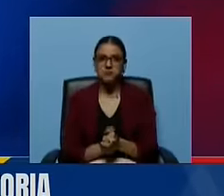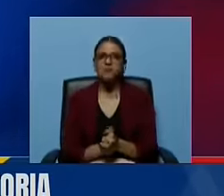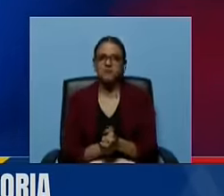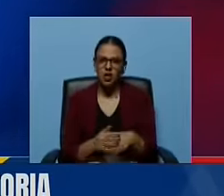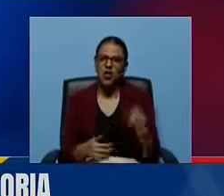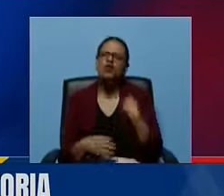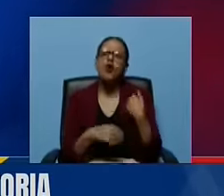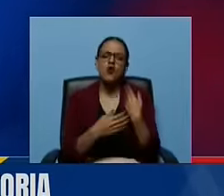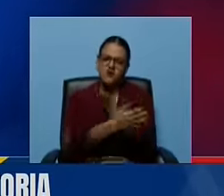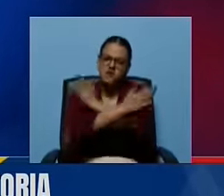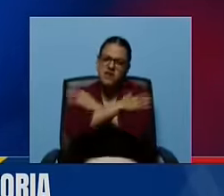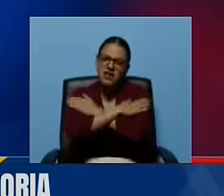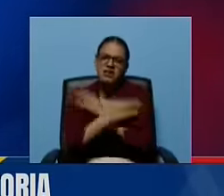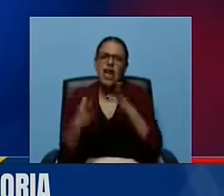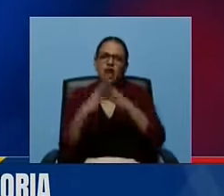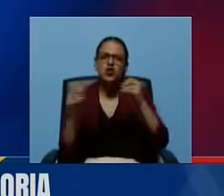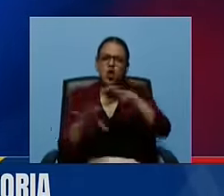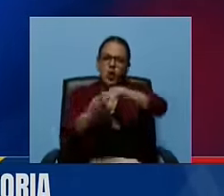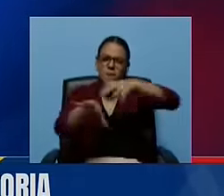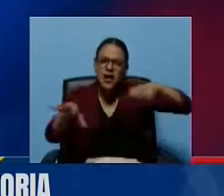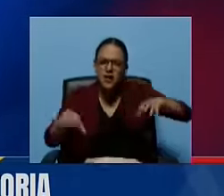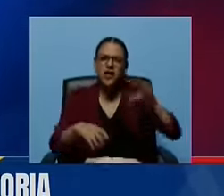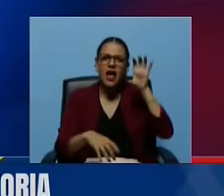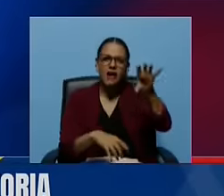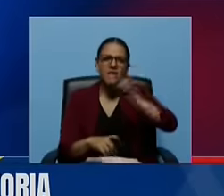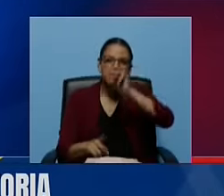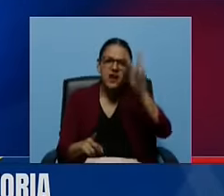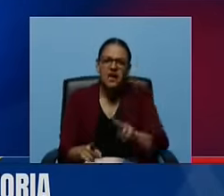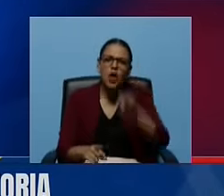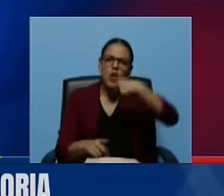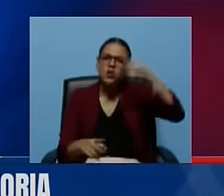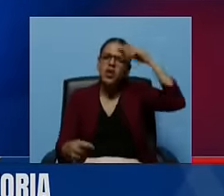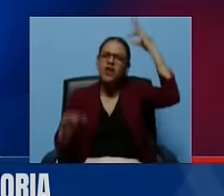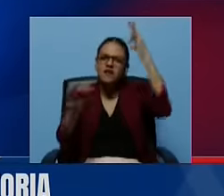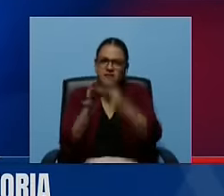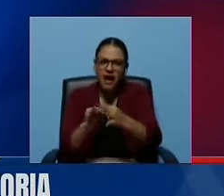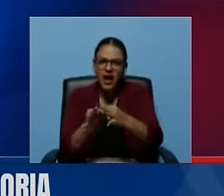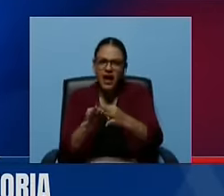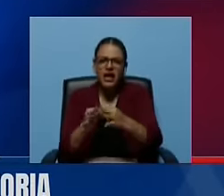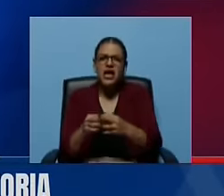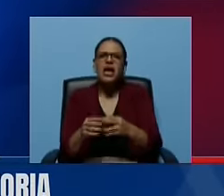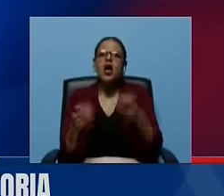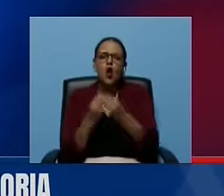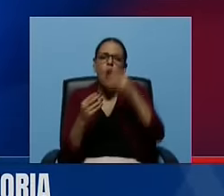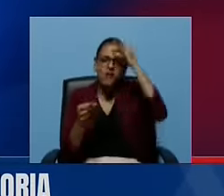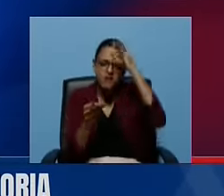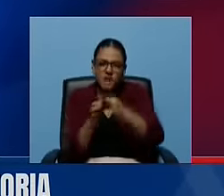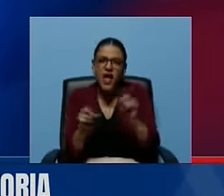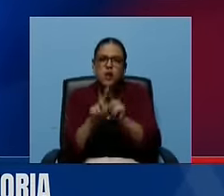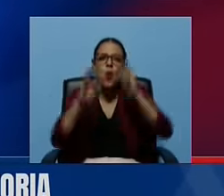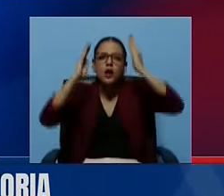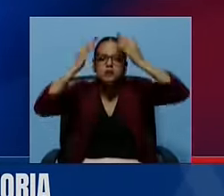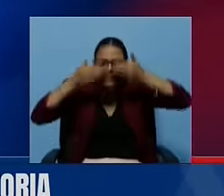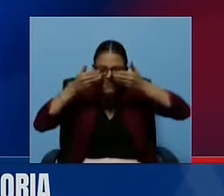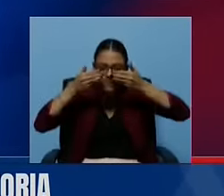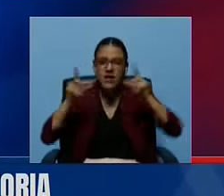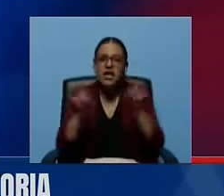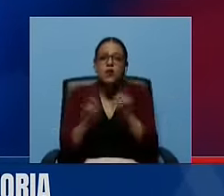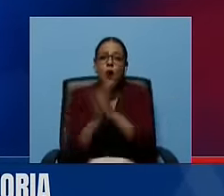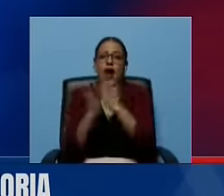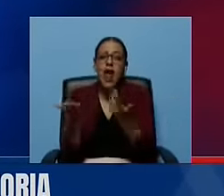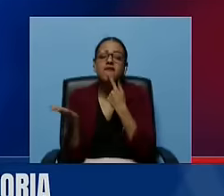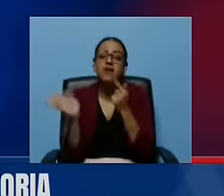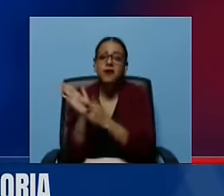Yo felicito a la mayoría del país que creyó sin ver, como dice la